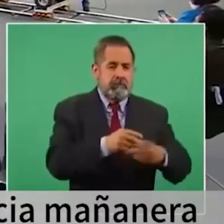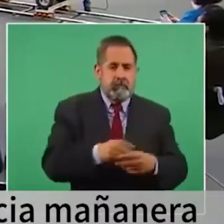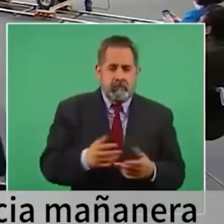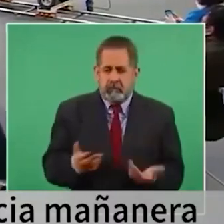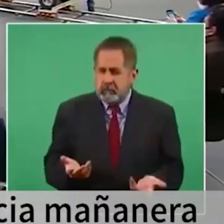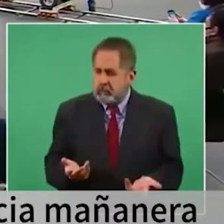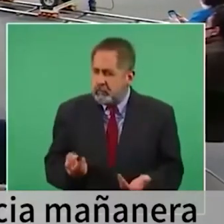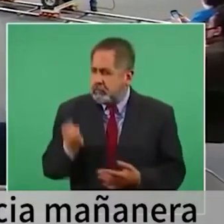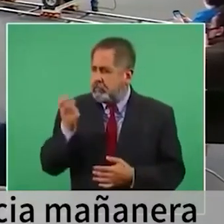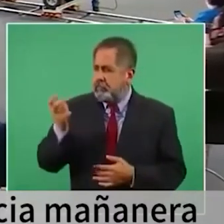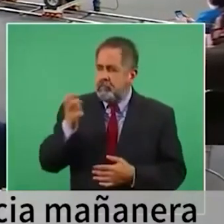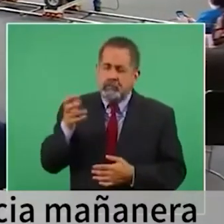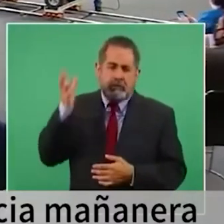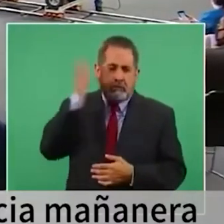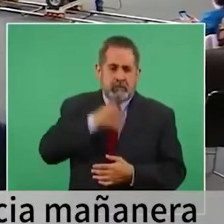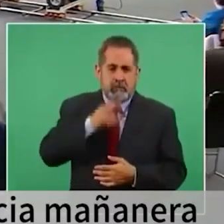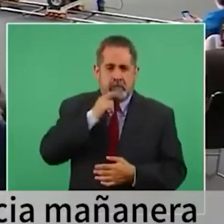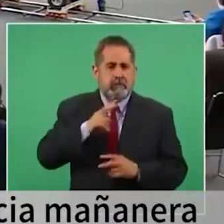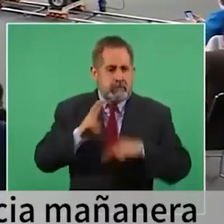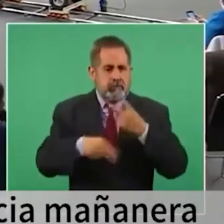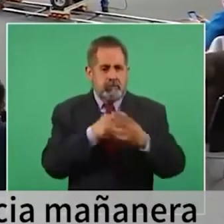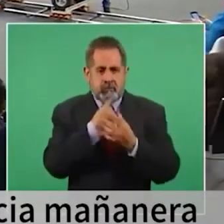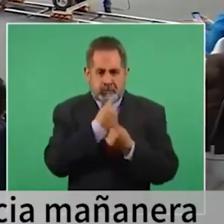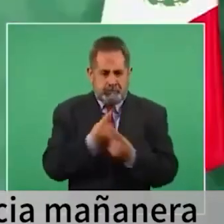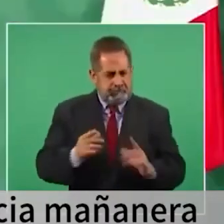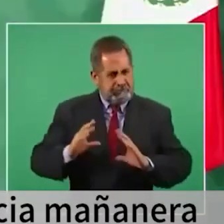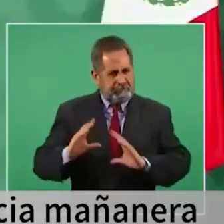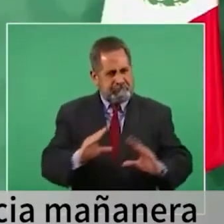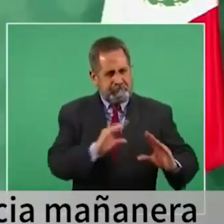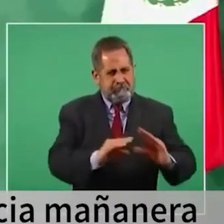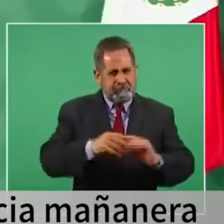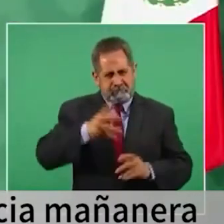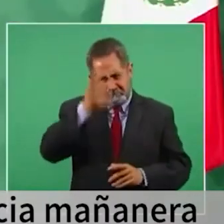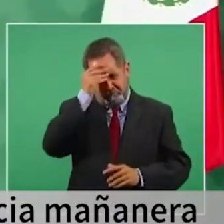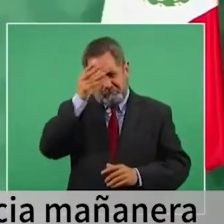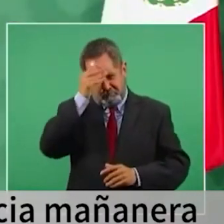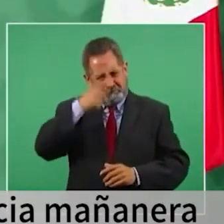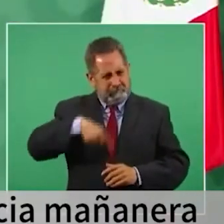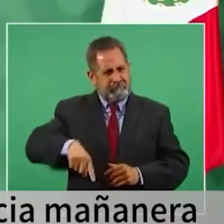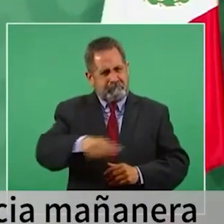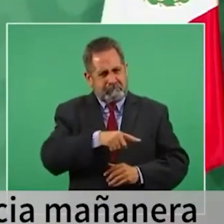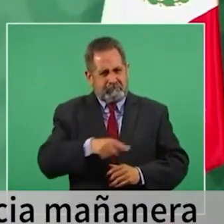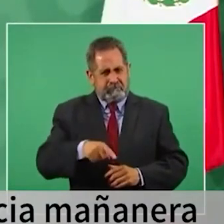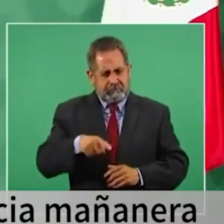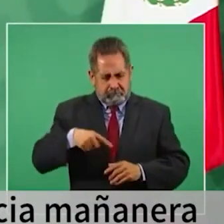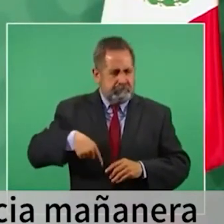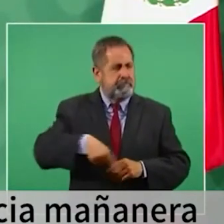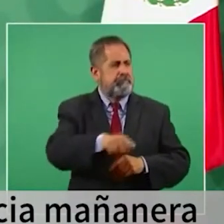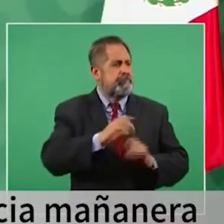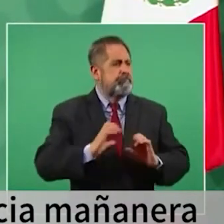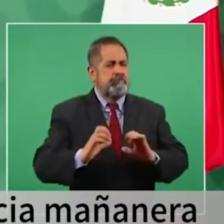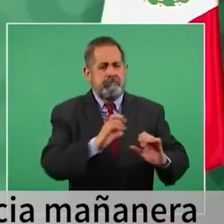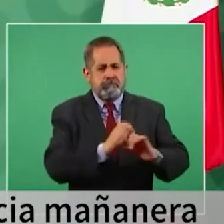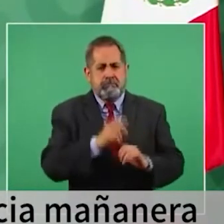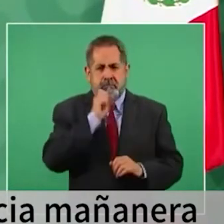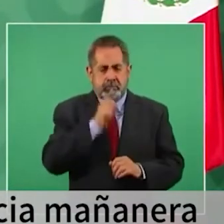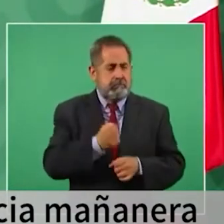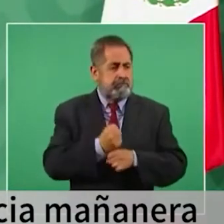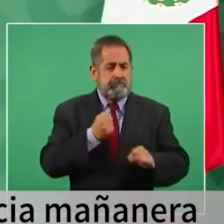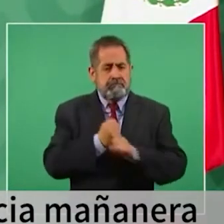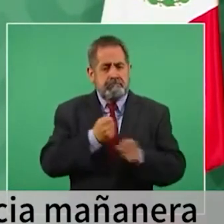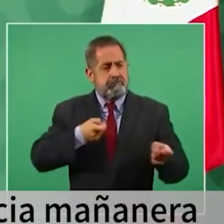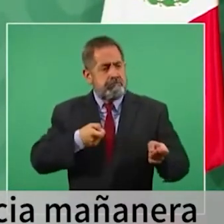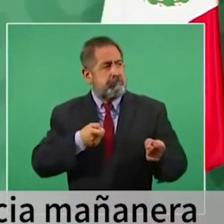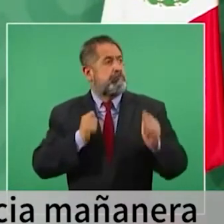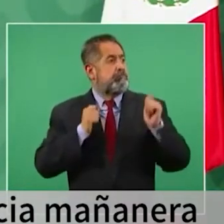nos vimos obligados pues a formar los niños para que los niños pues este cómo salen a cuidar pueda llevar un arma y